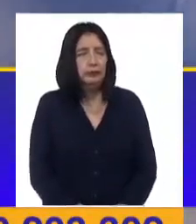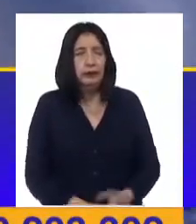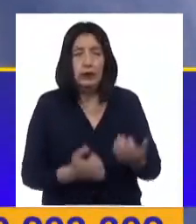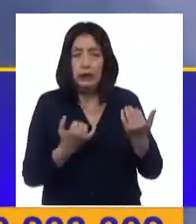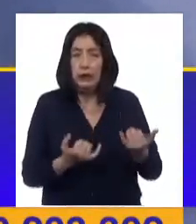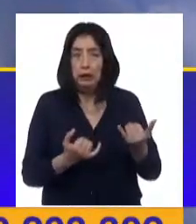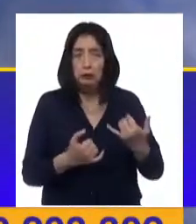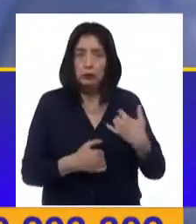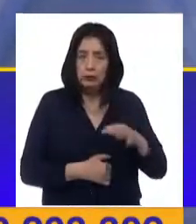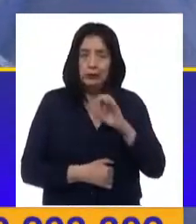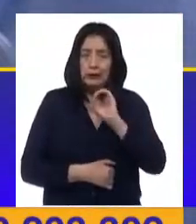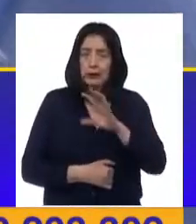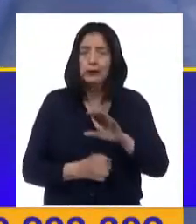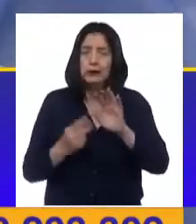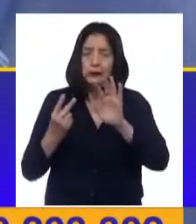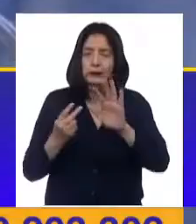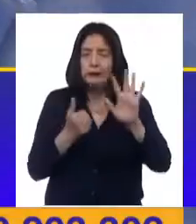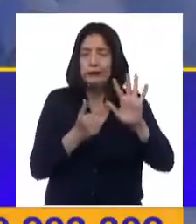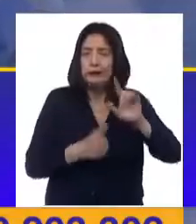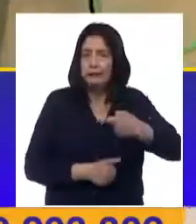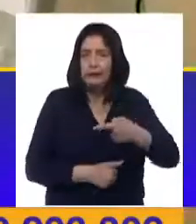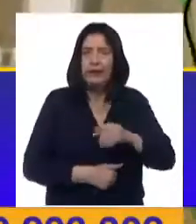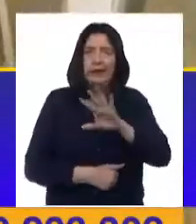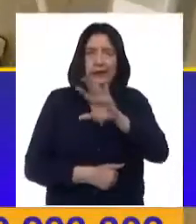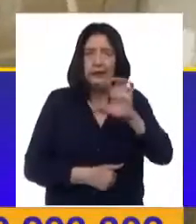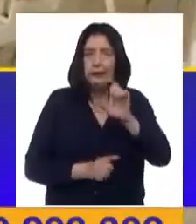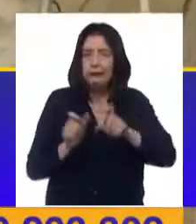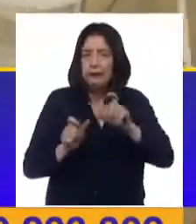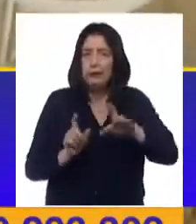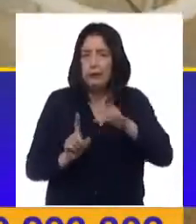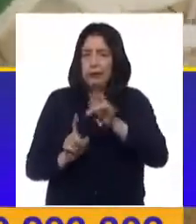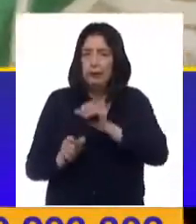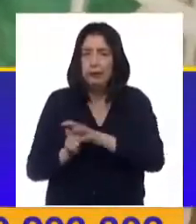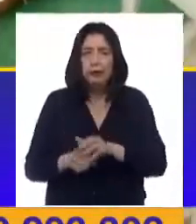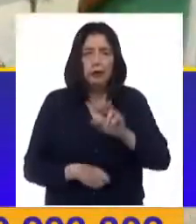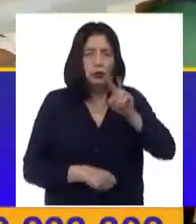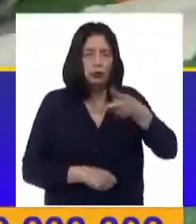la fecha se han confirmado 76.500 infectados,